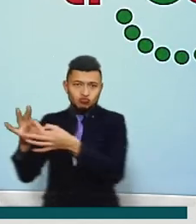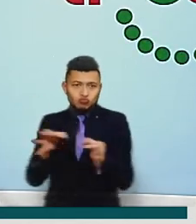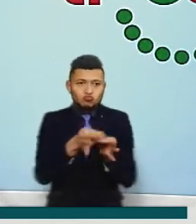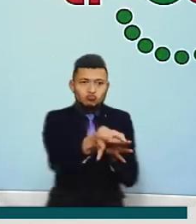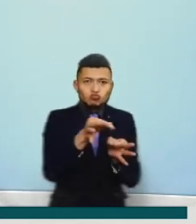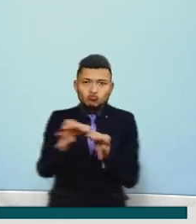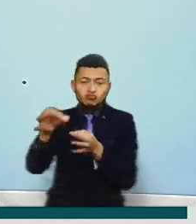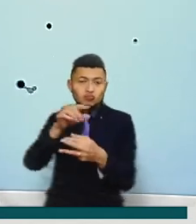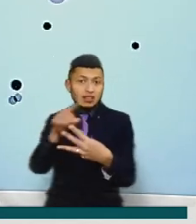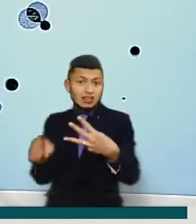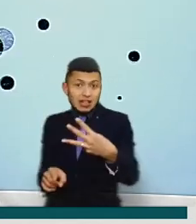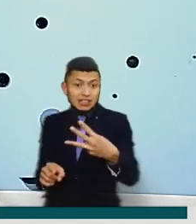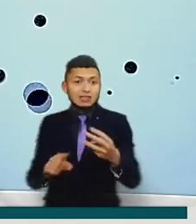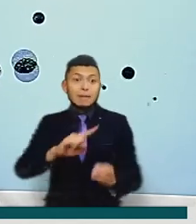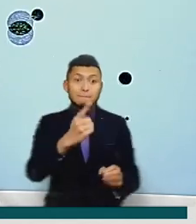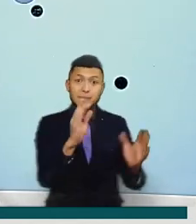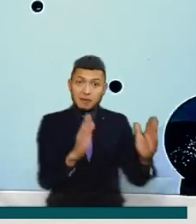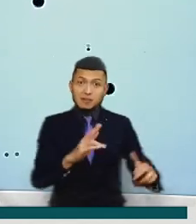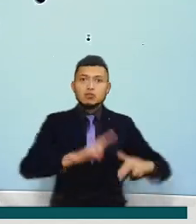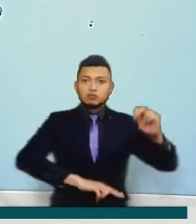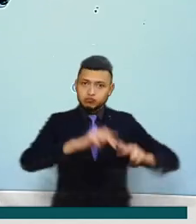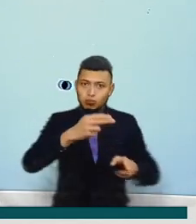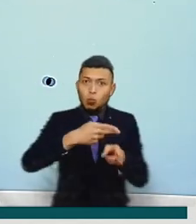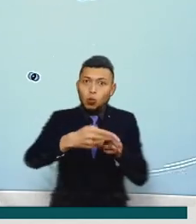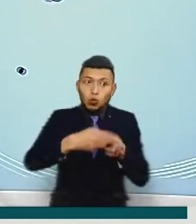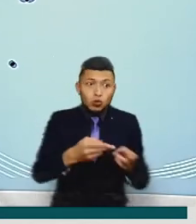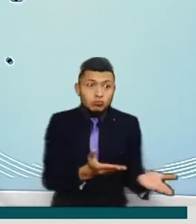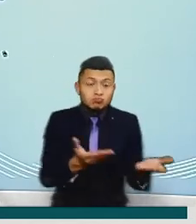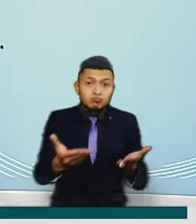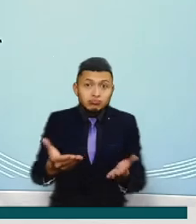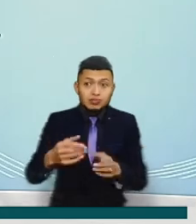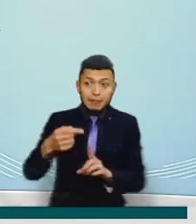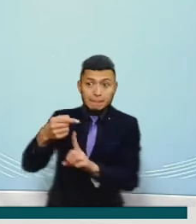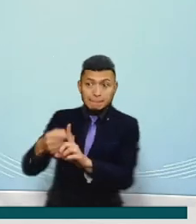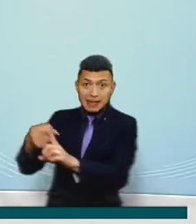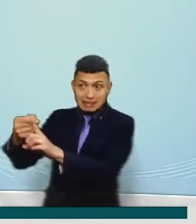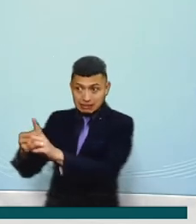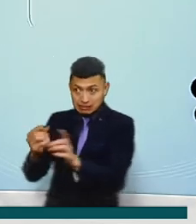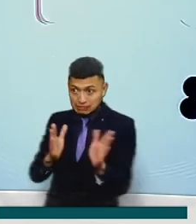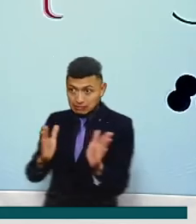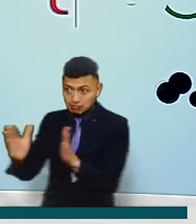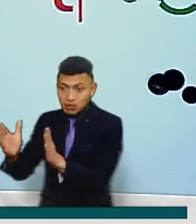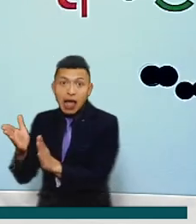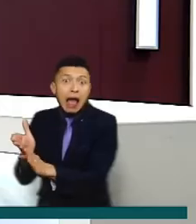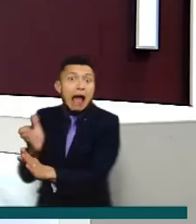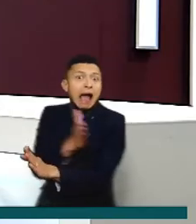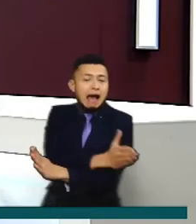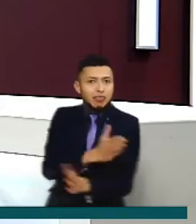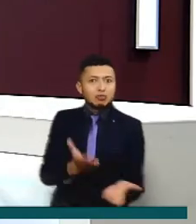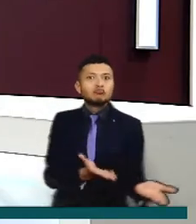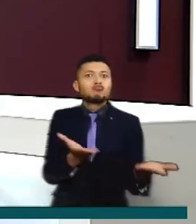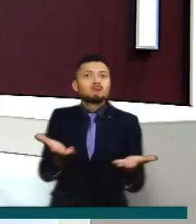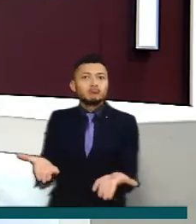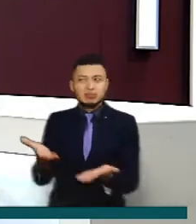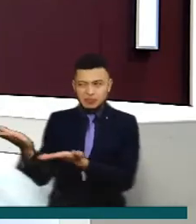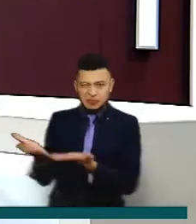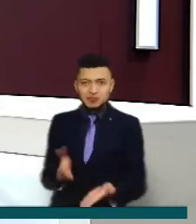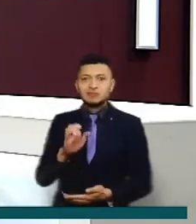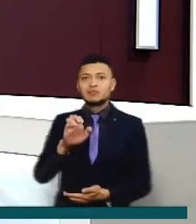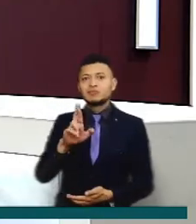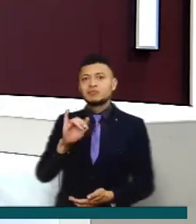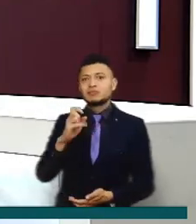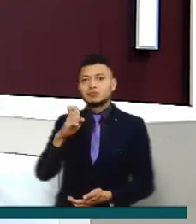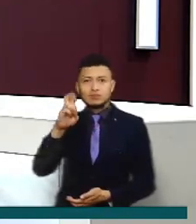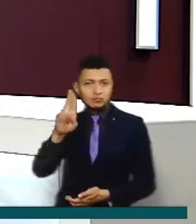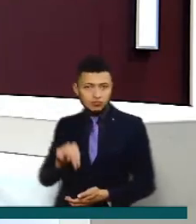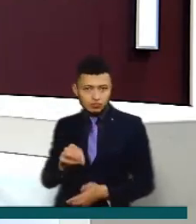municipios. La construcción de la primera fase está próxima a entregarse, incluso unos meses antes de lo proyectado. Saludamos a Edixon Ruiz, quien nos